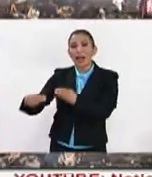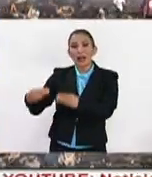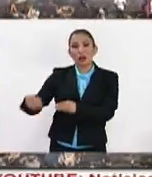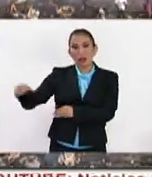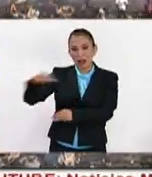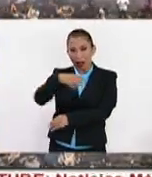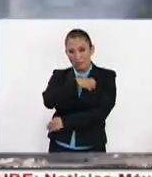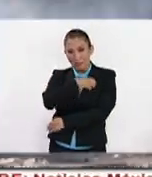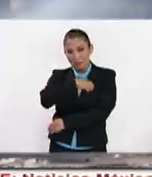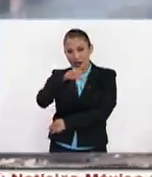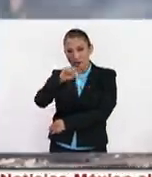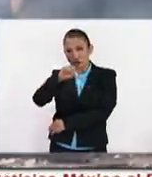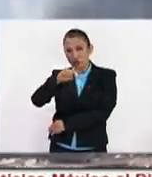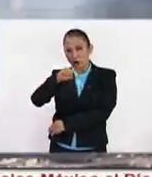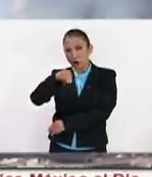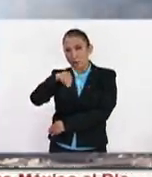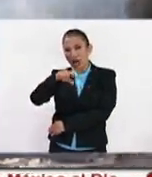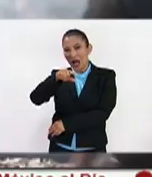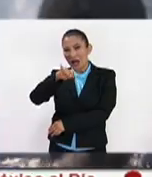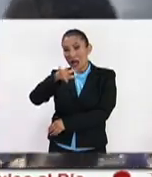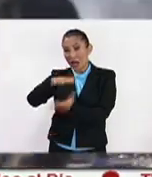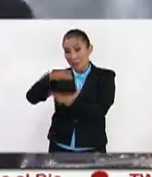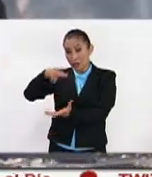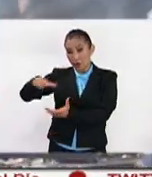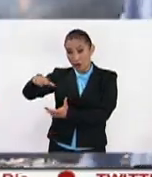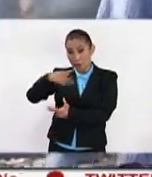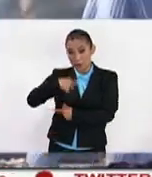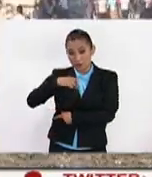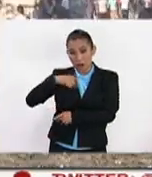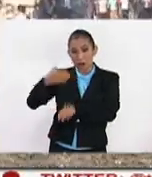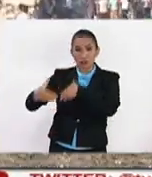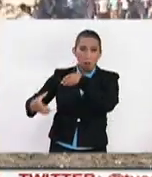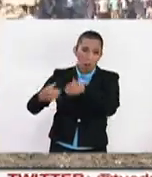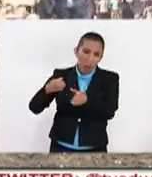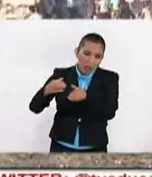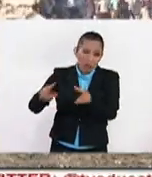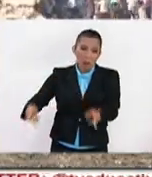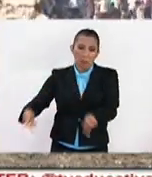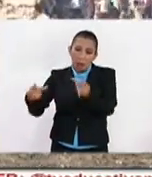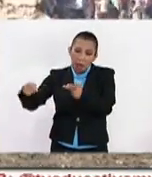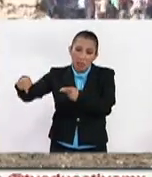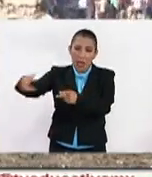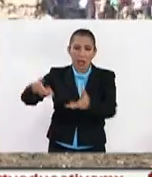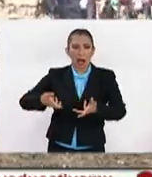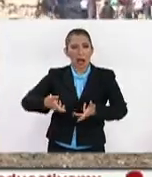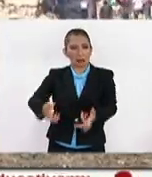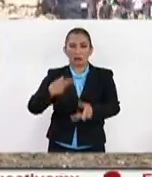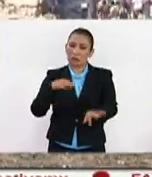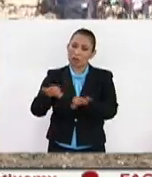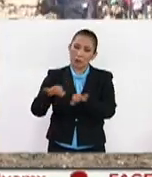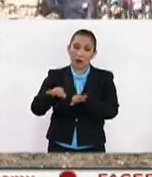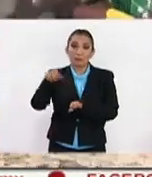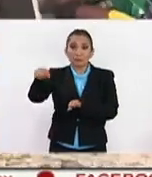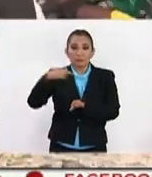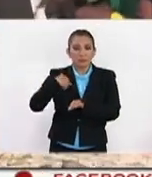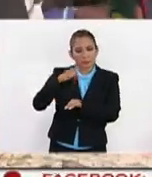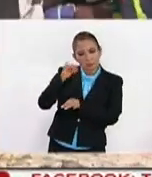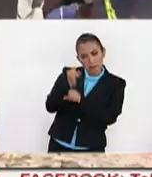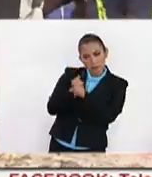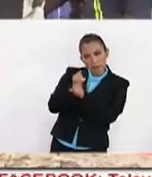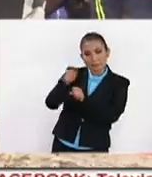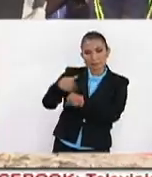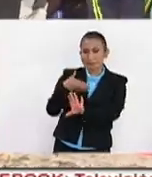Mogadiscio, la capital de Somalia. La mayoría de las víctimas eran comerciantes, quienes trabajaban en las calles. Las autoridades